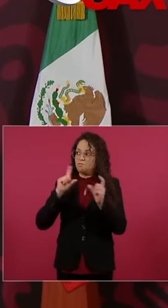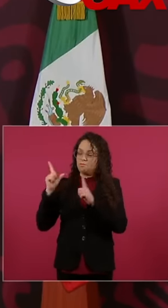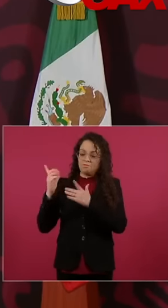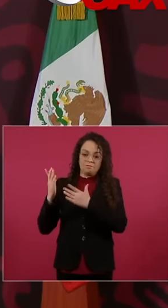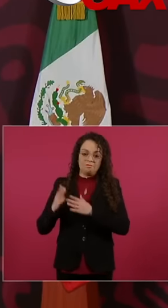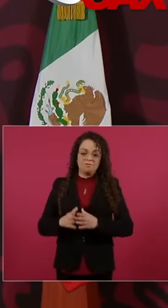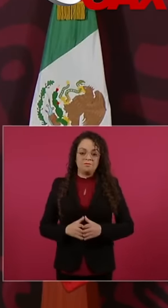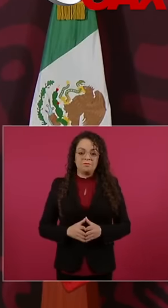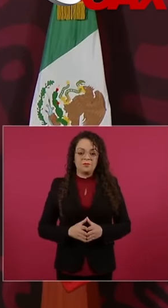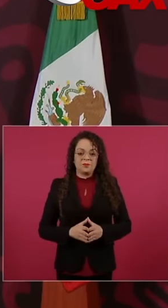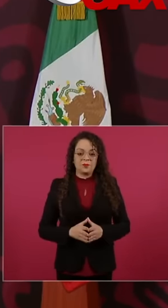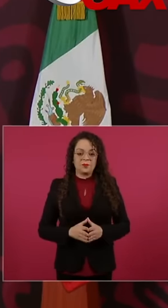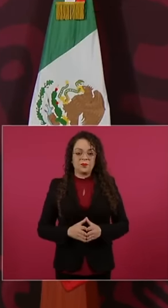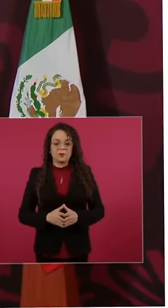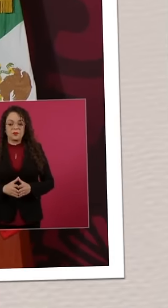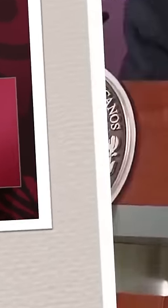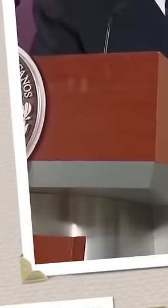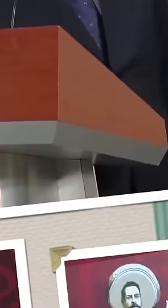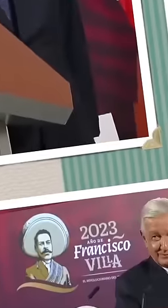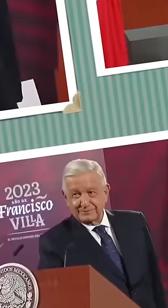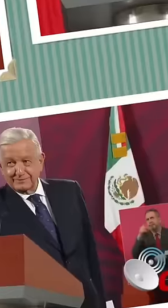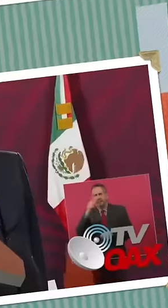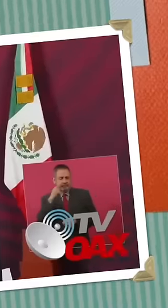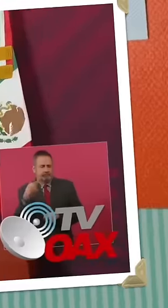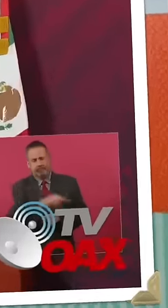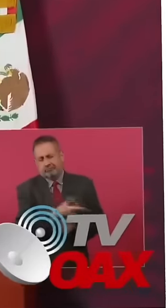Lo notas.